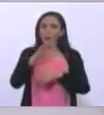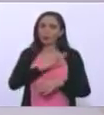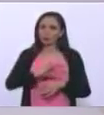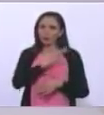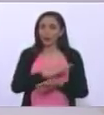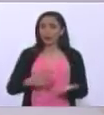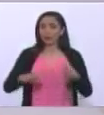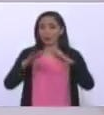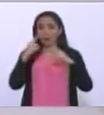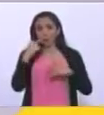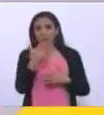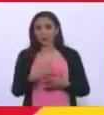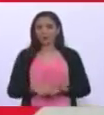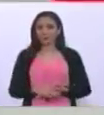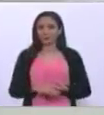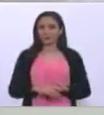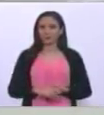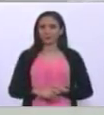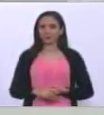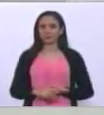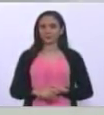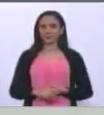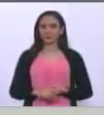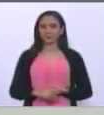del mundo. Vamos a ver algunas de ellas.